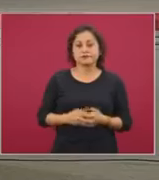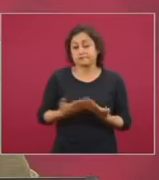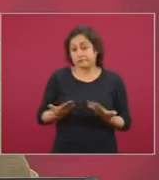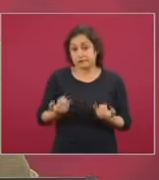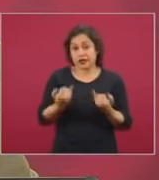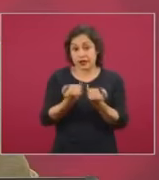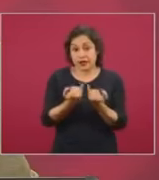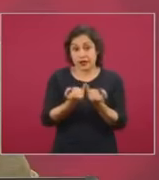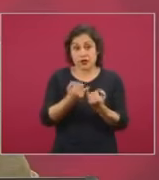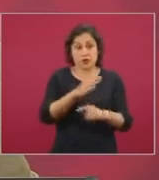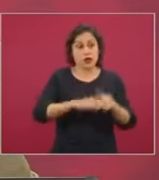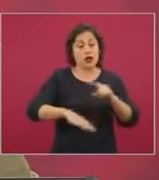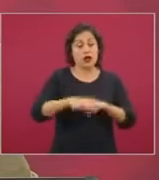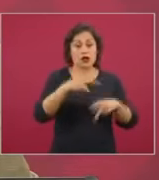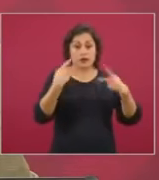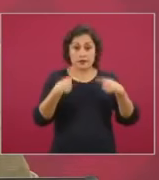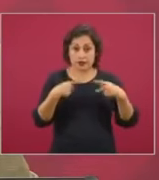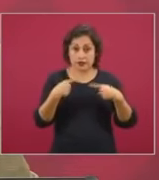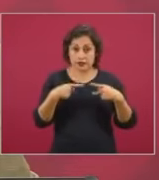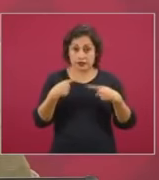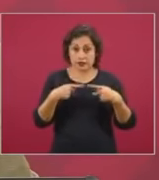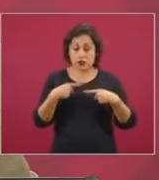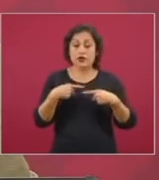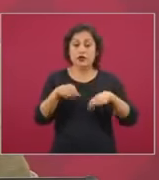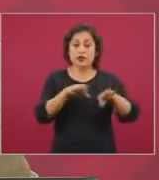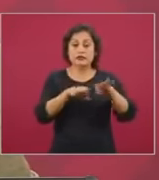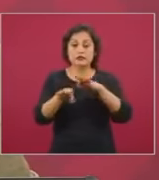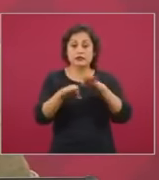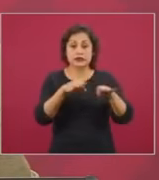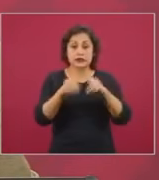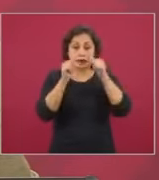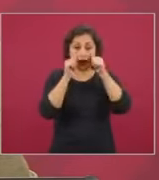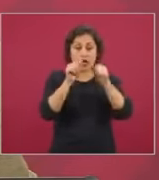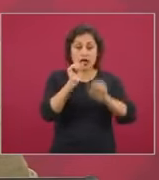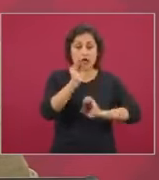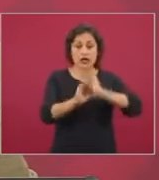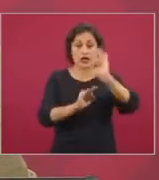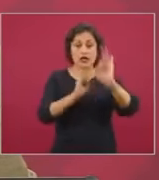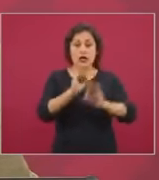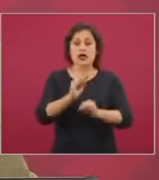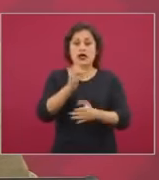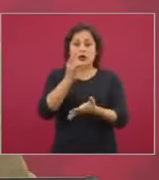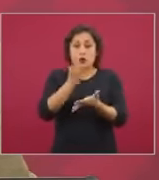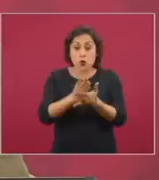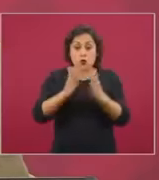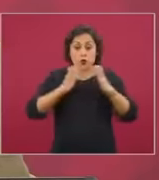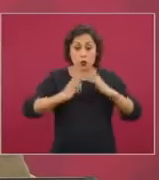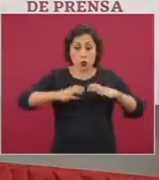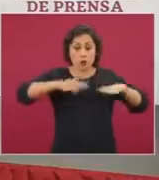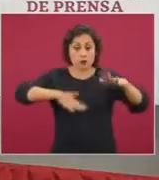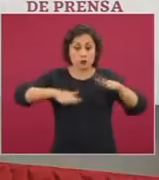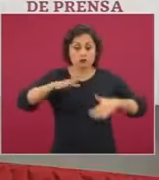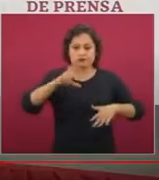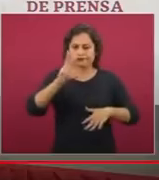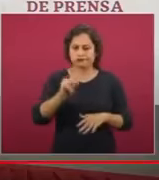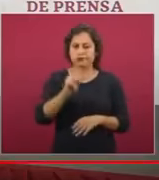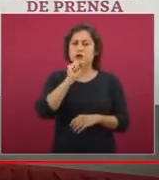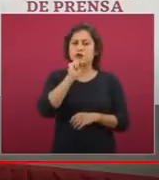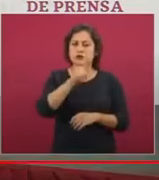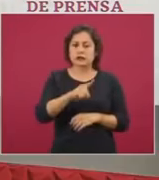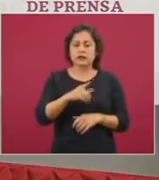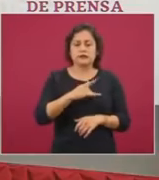más esta población que ha estado con un trabajo importante, extenuante, no solamente físico, sino también con una gran